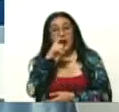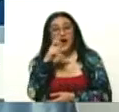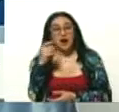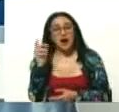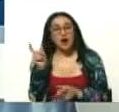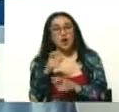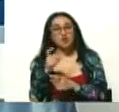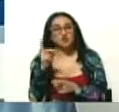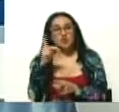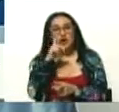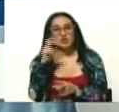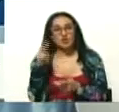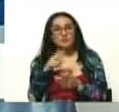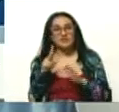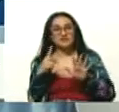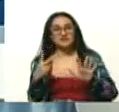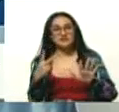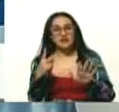hemos otorgado